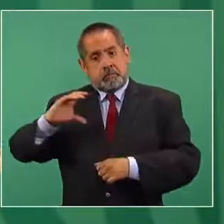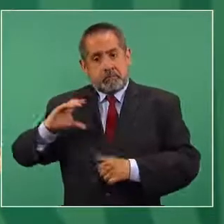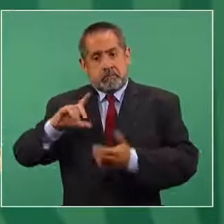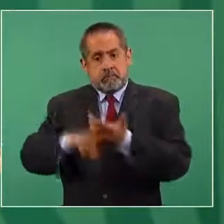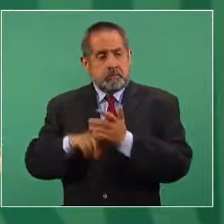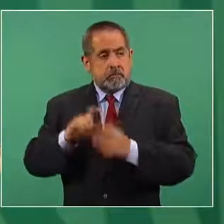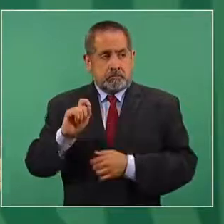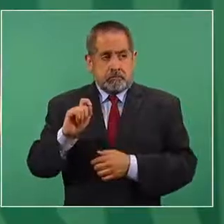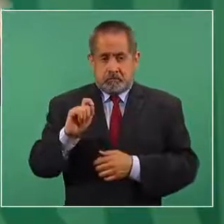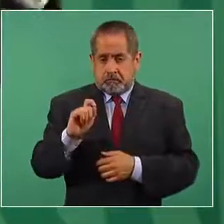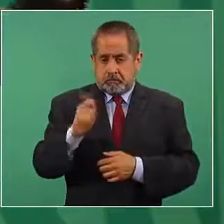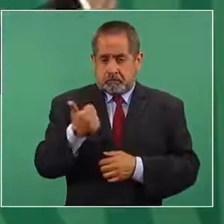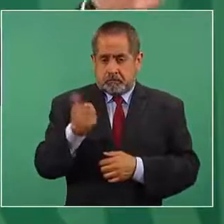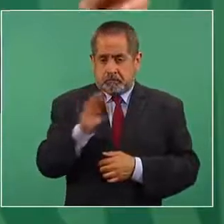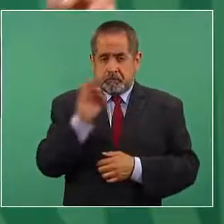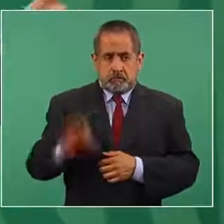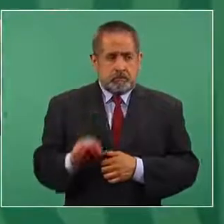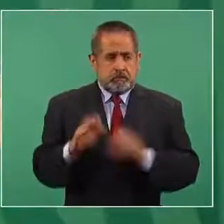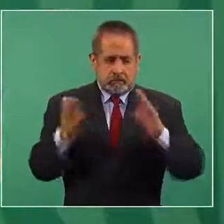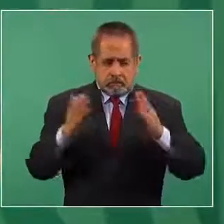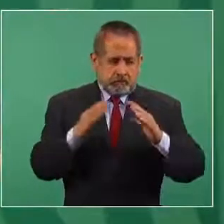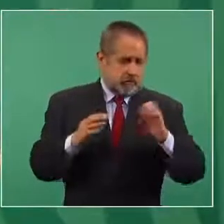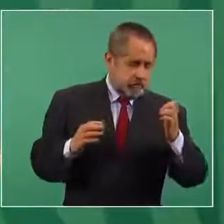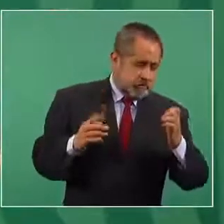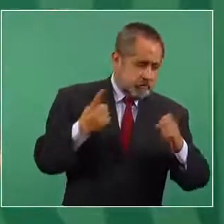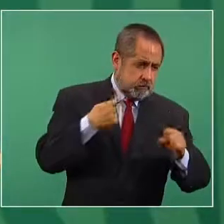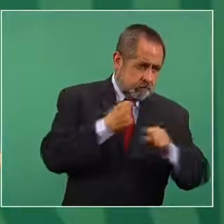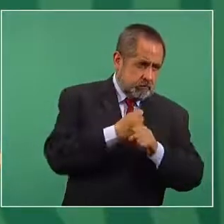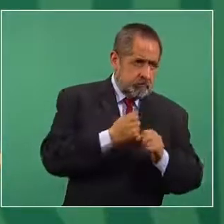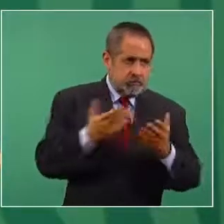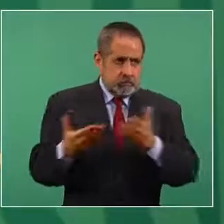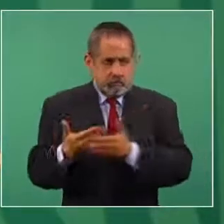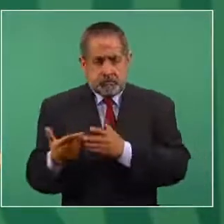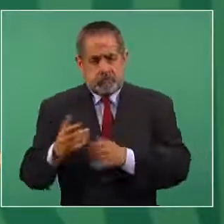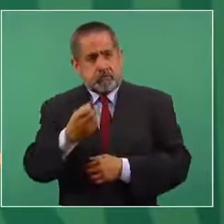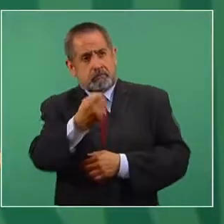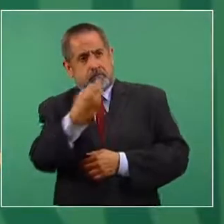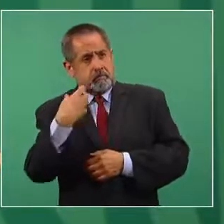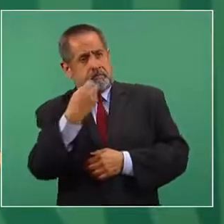26% con relación a enero del año pasado.